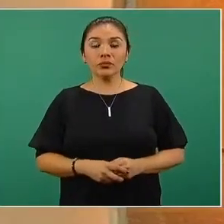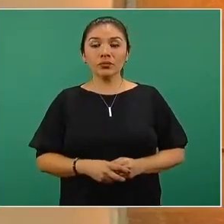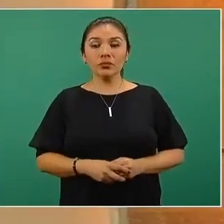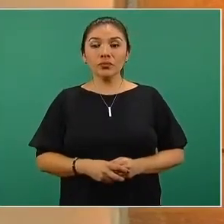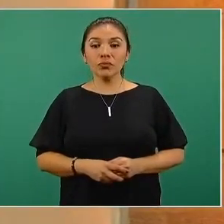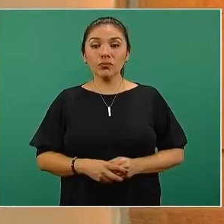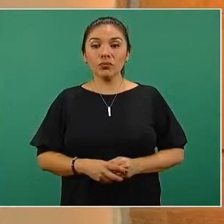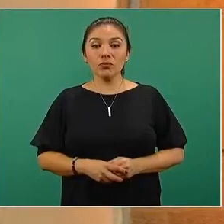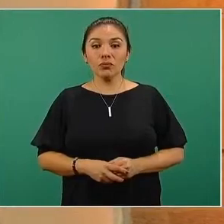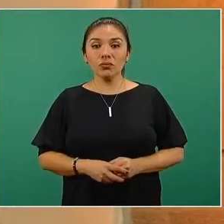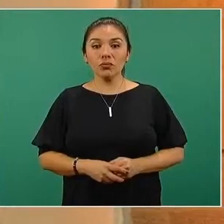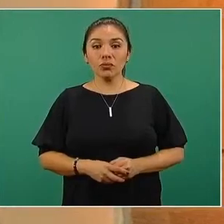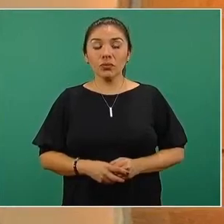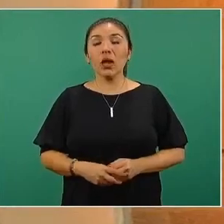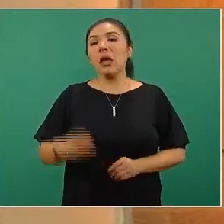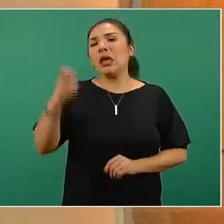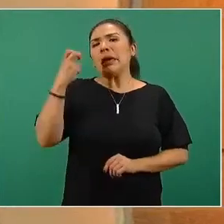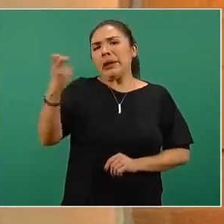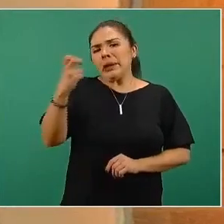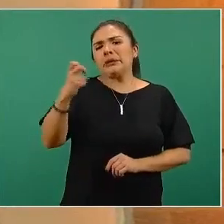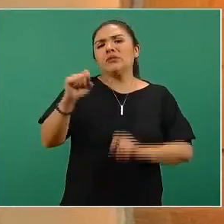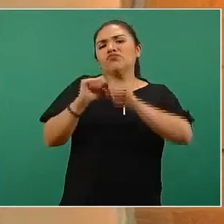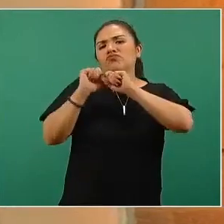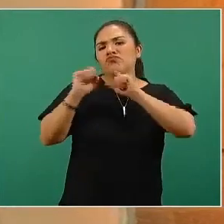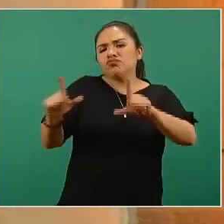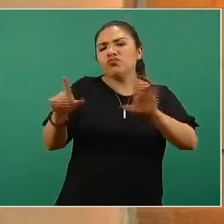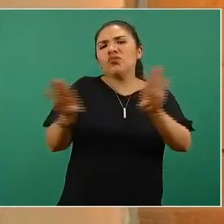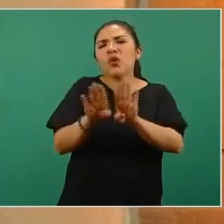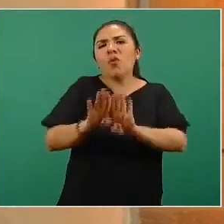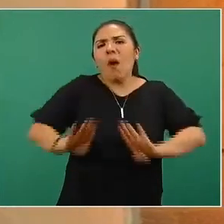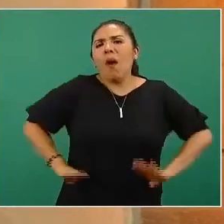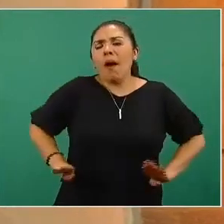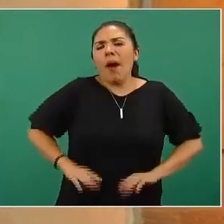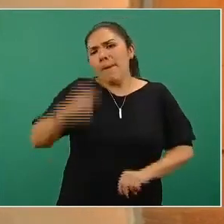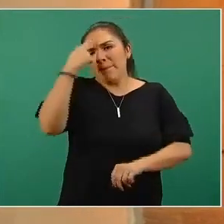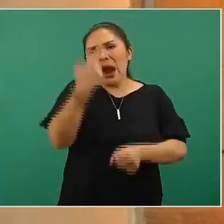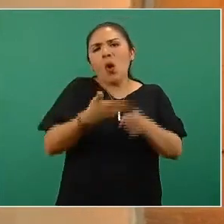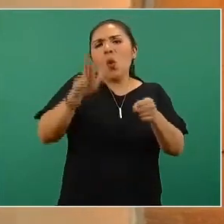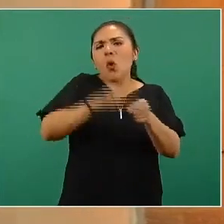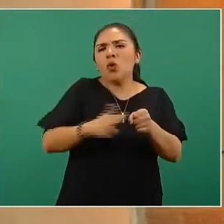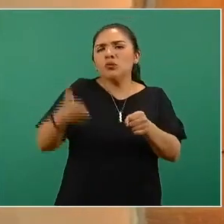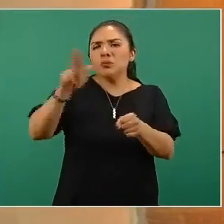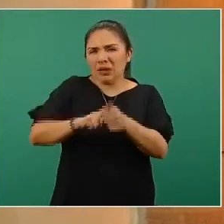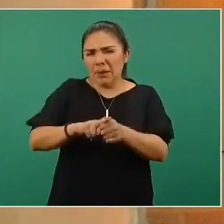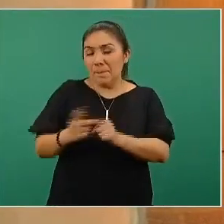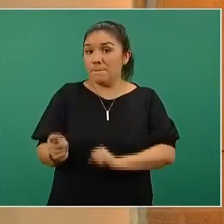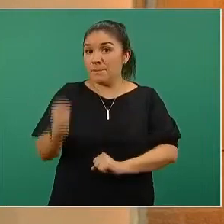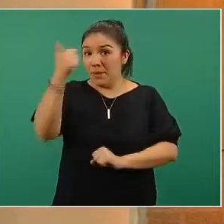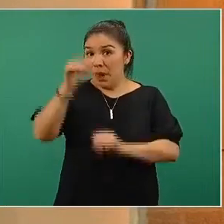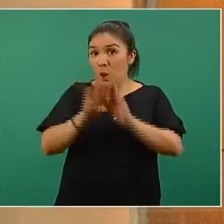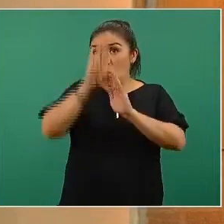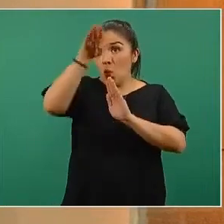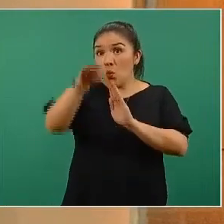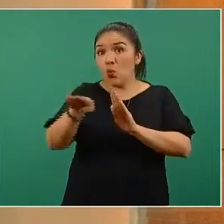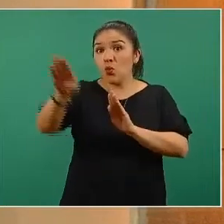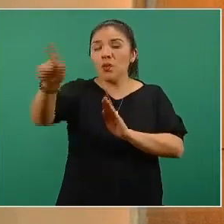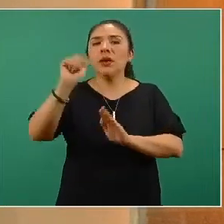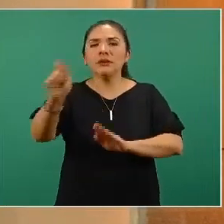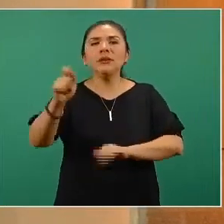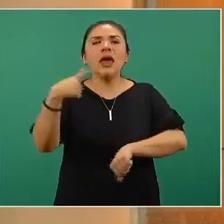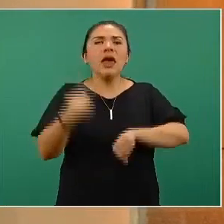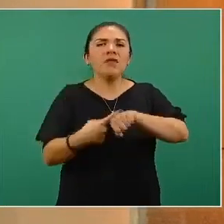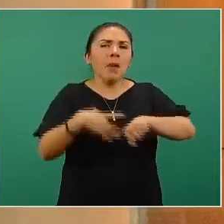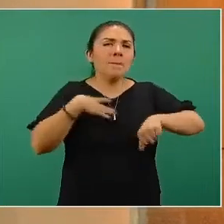Y esta es la gráfica también sobre el componente de hospitalización. La primera curva es la curva epidémica, la que